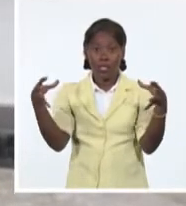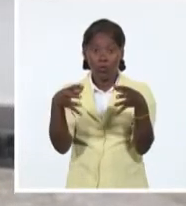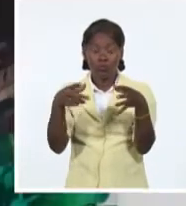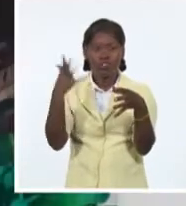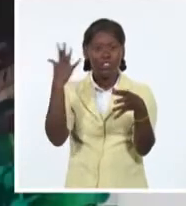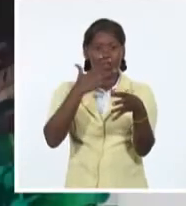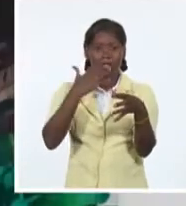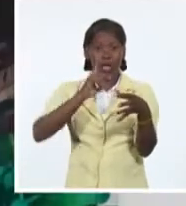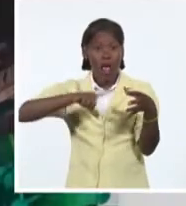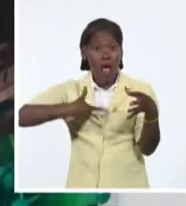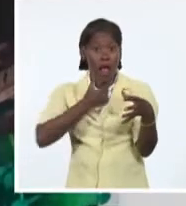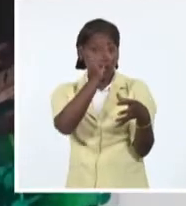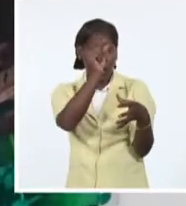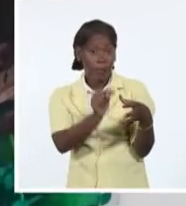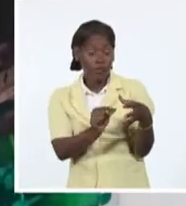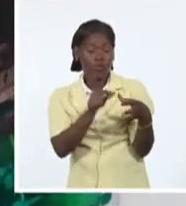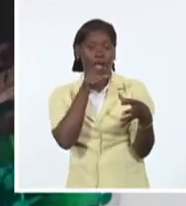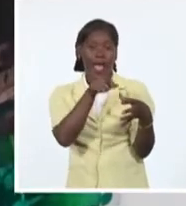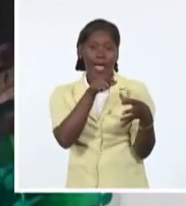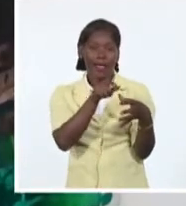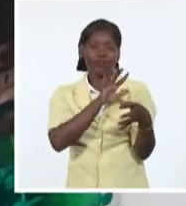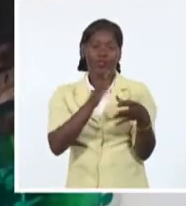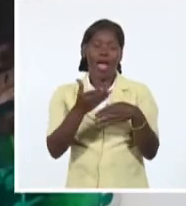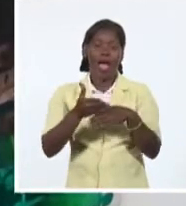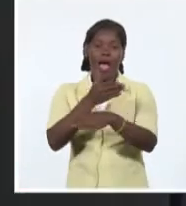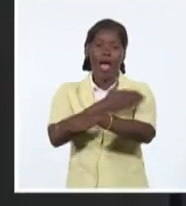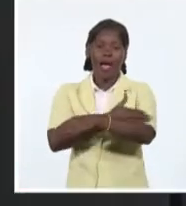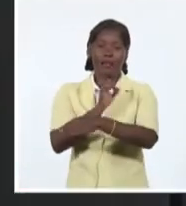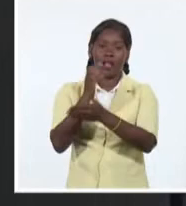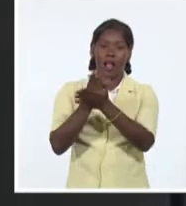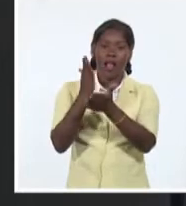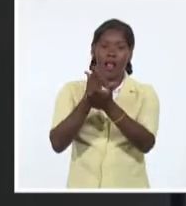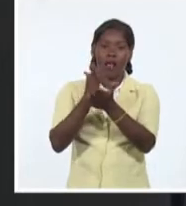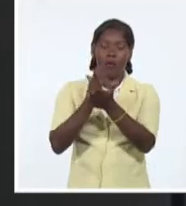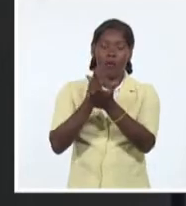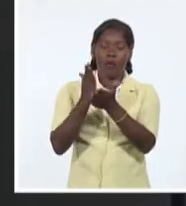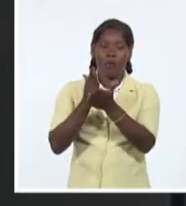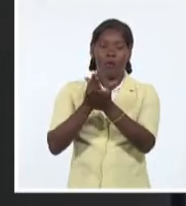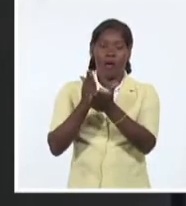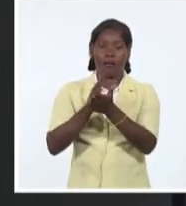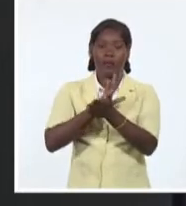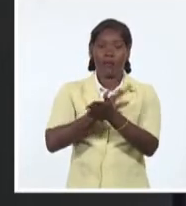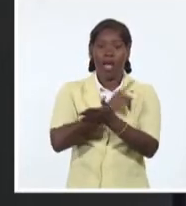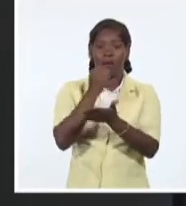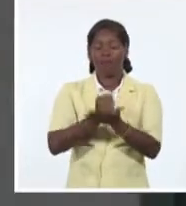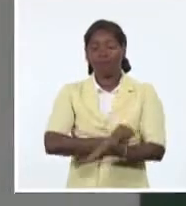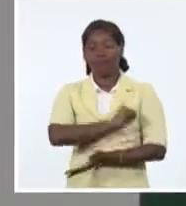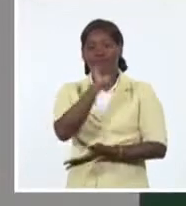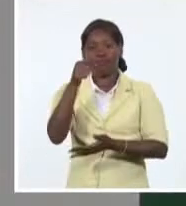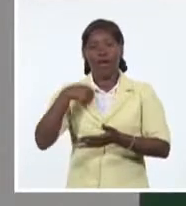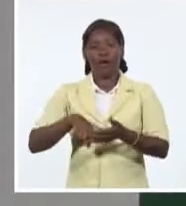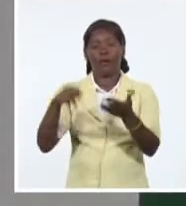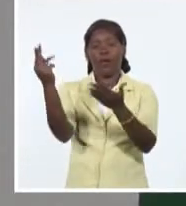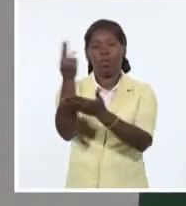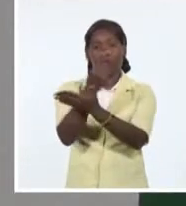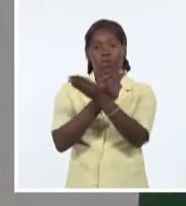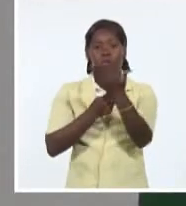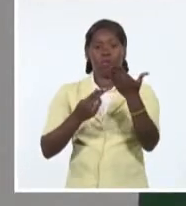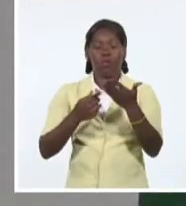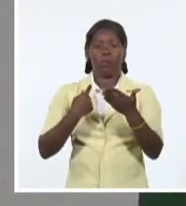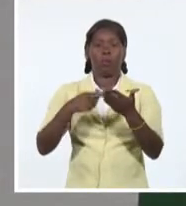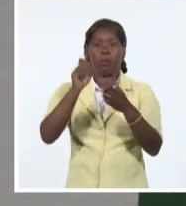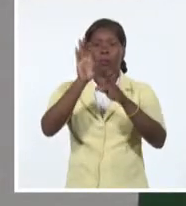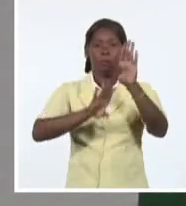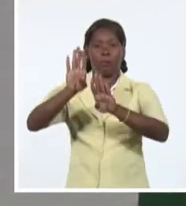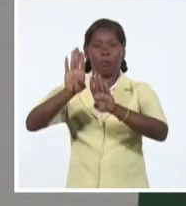de arte como detalle añadido el proyecto curatorial propone el acceso a otras informaciones a través de un